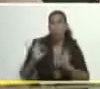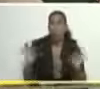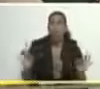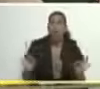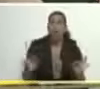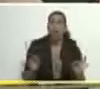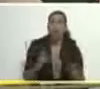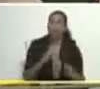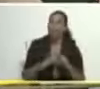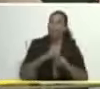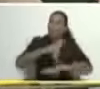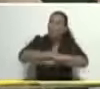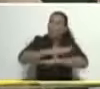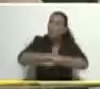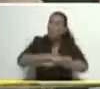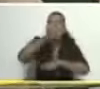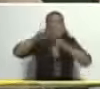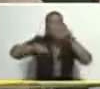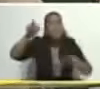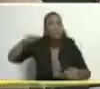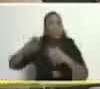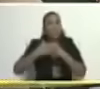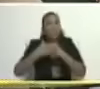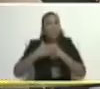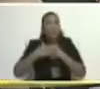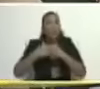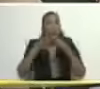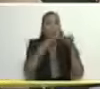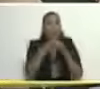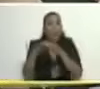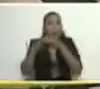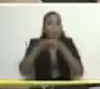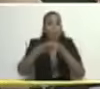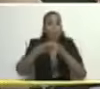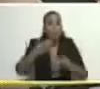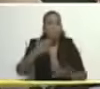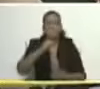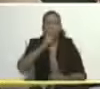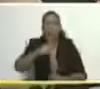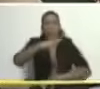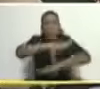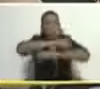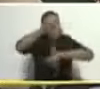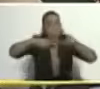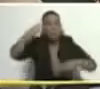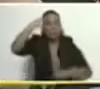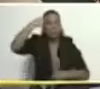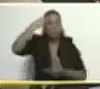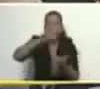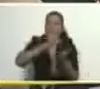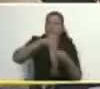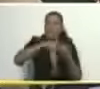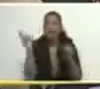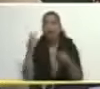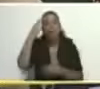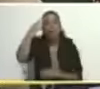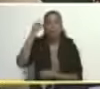muy peligrosa y la gente pide que estos grupos de bandidos sean sacados de